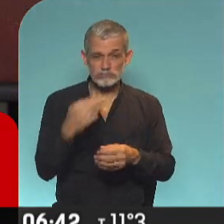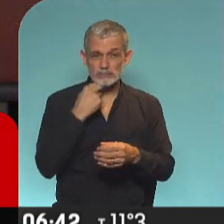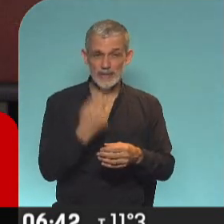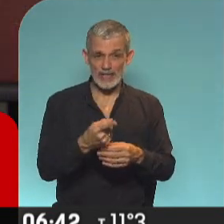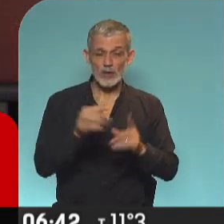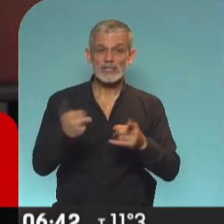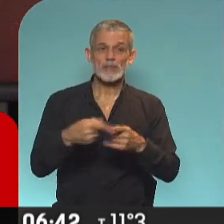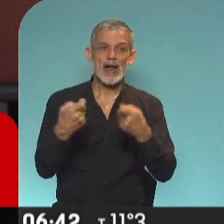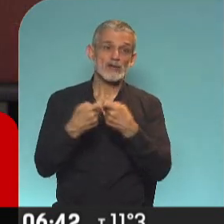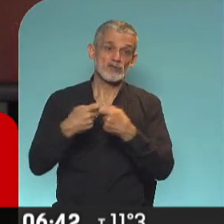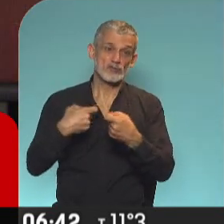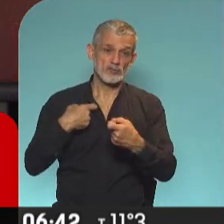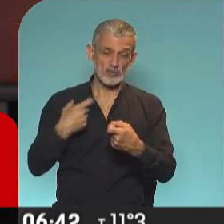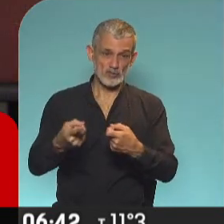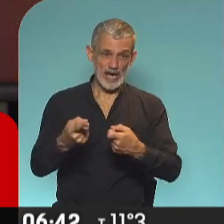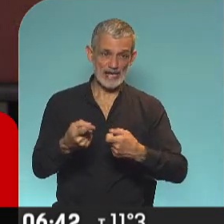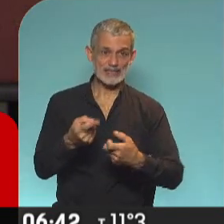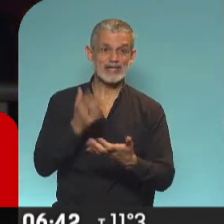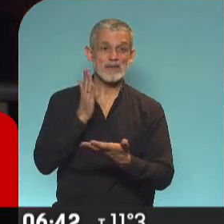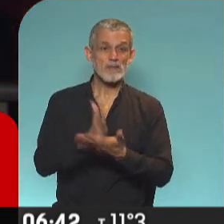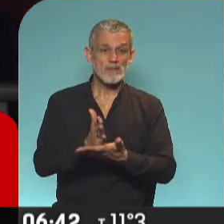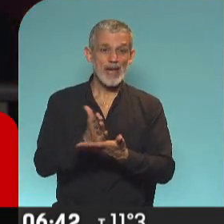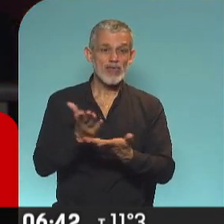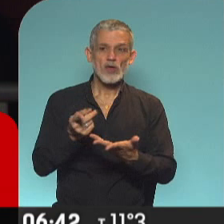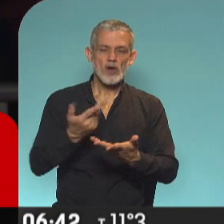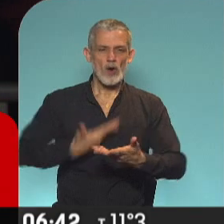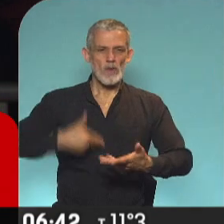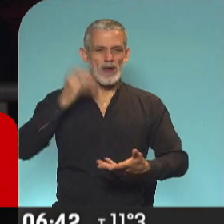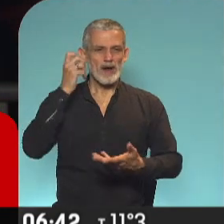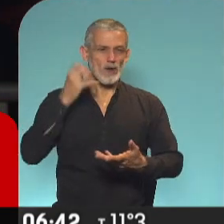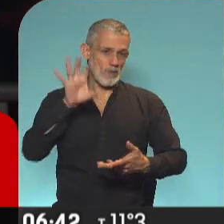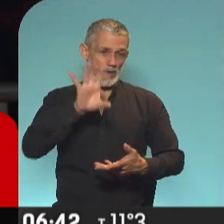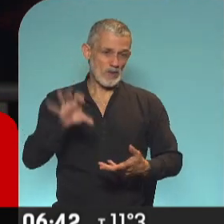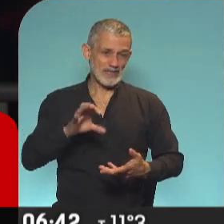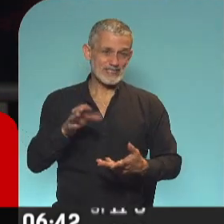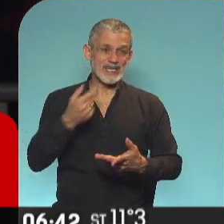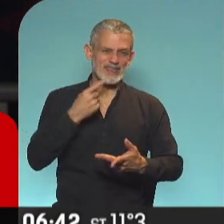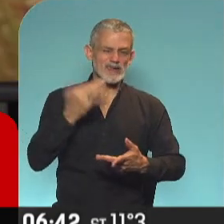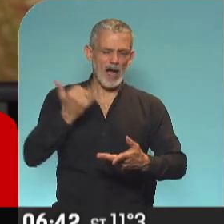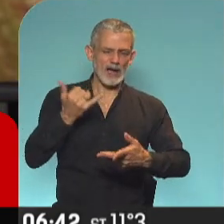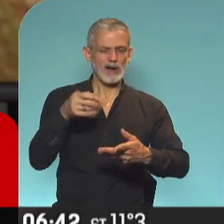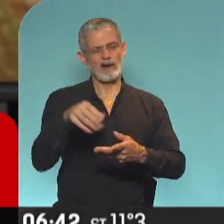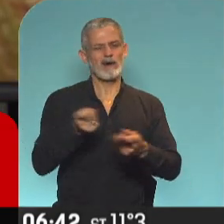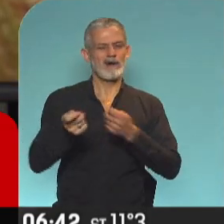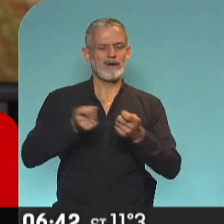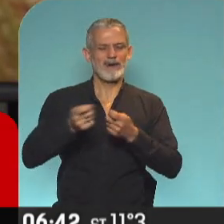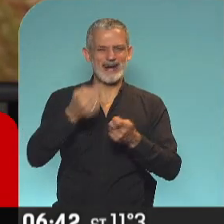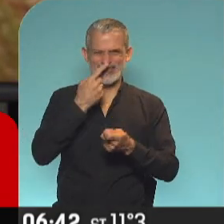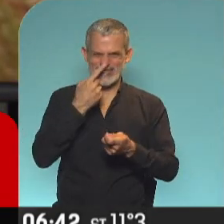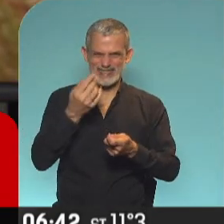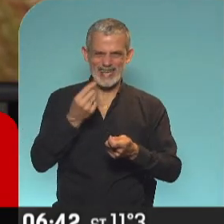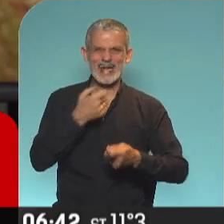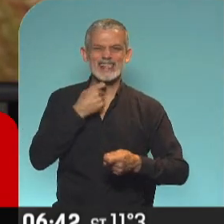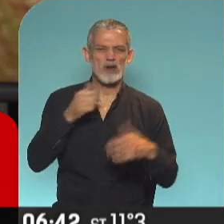hay organizaciones sociales. En el medio, desde el gobierno de la provincia, reconocen que hay especuladores, que hay aquellos que quisieron